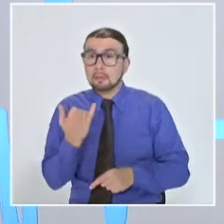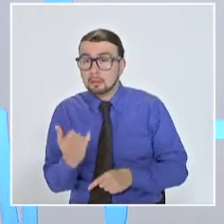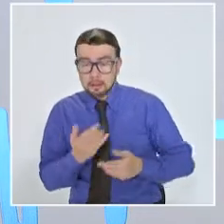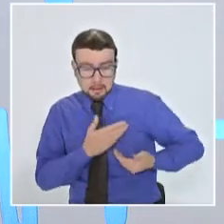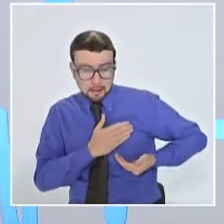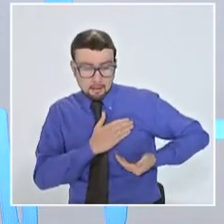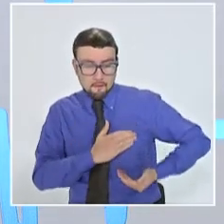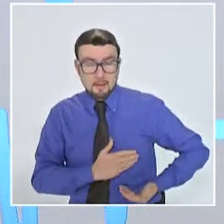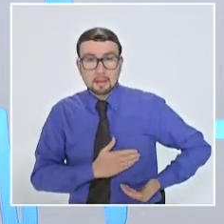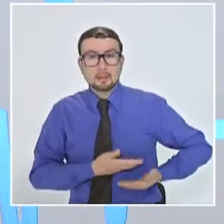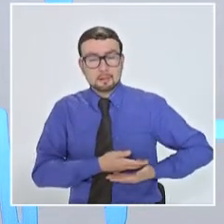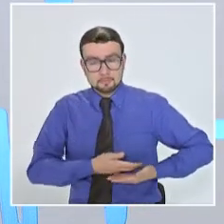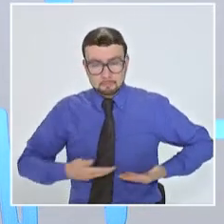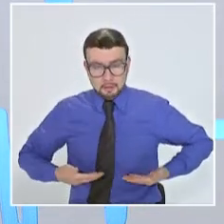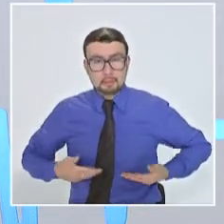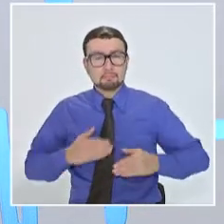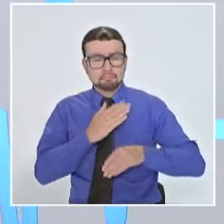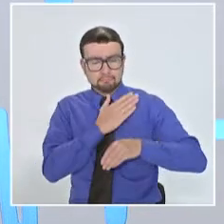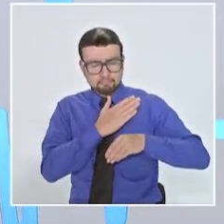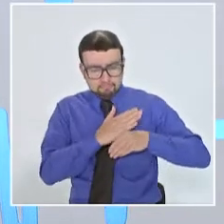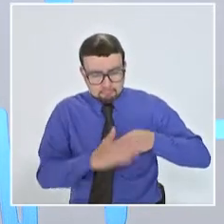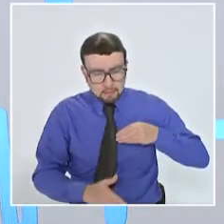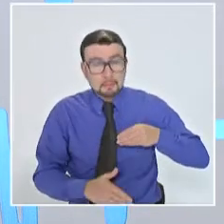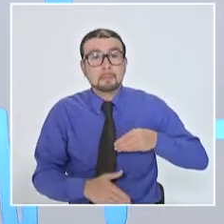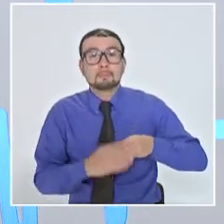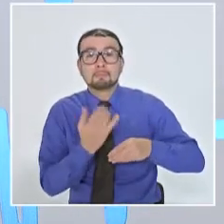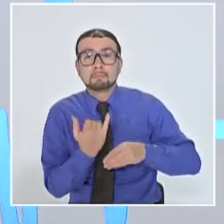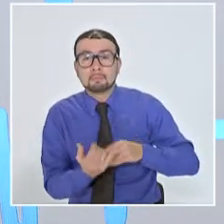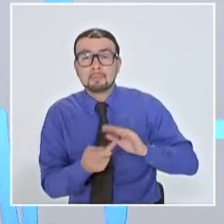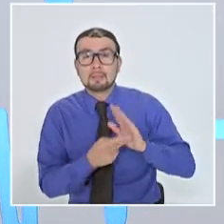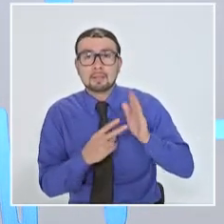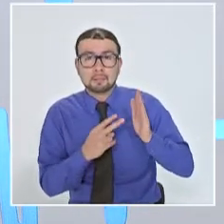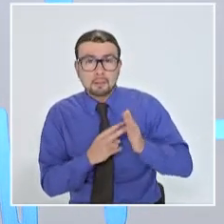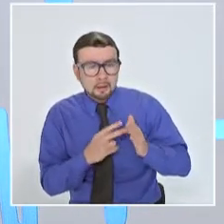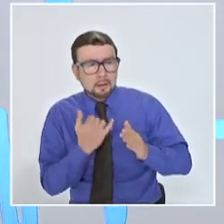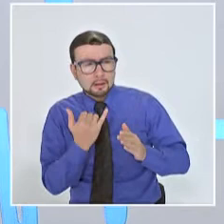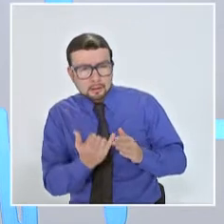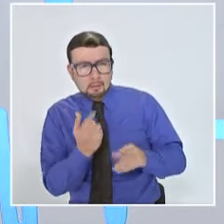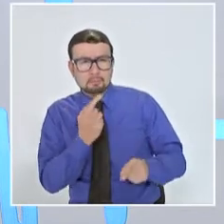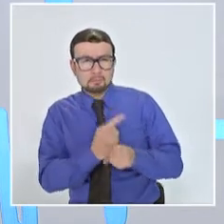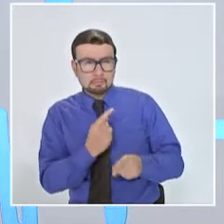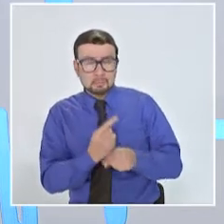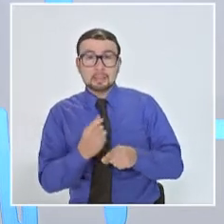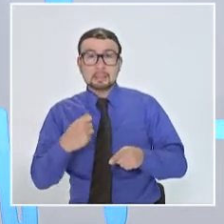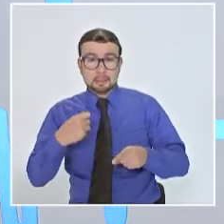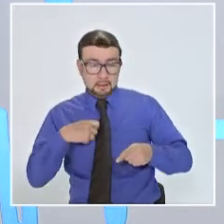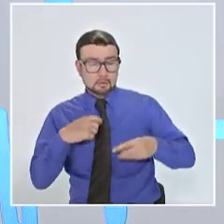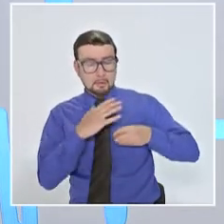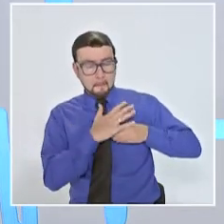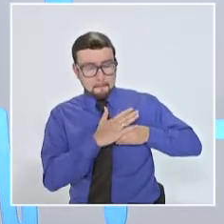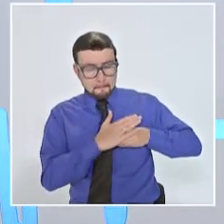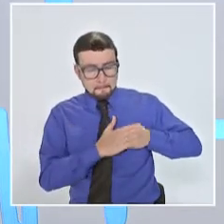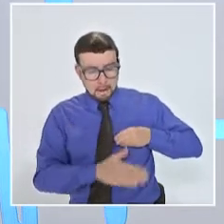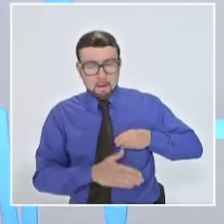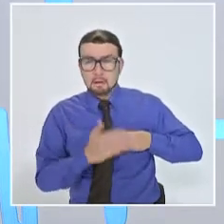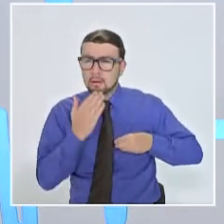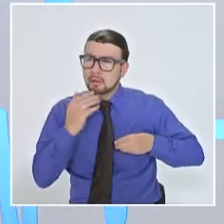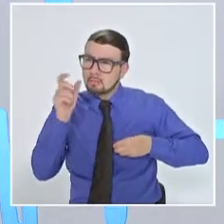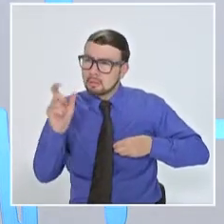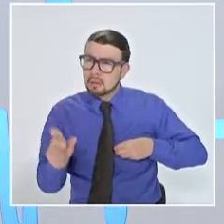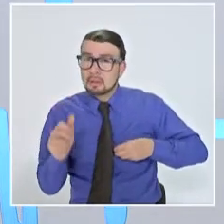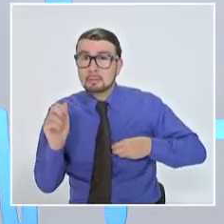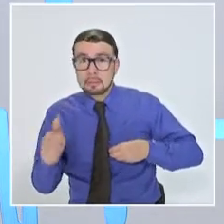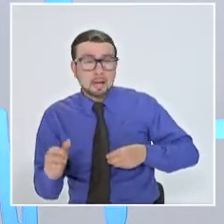el surco inframamario. Esa es entonces los límites que nosotros tenemos, y por eso cuando nosotros sometemos a una paciente a